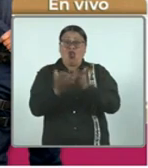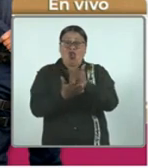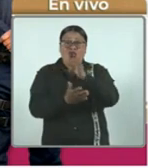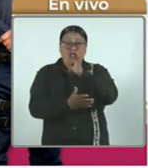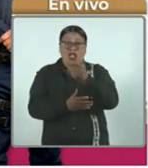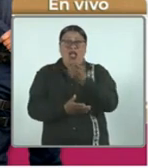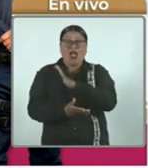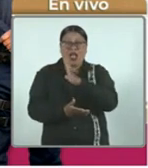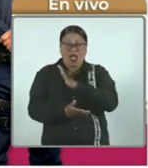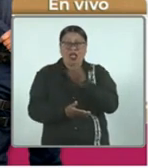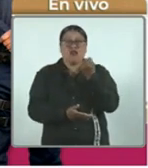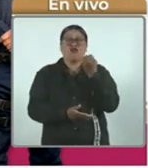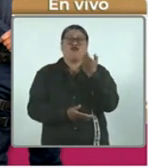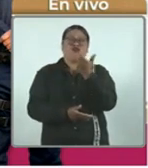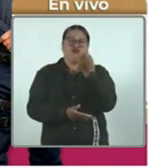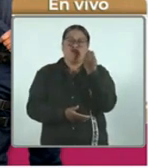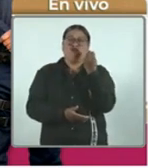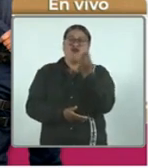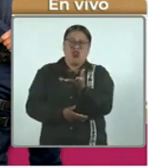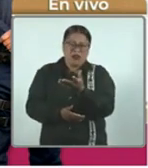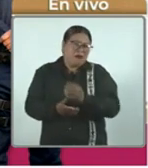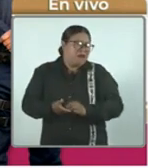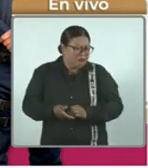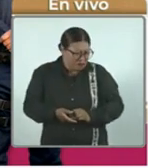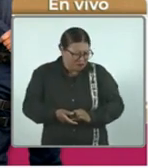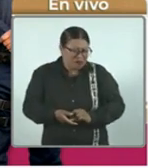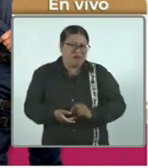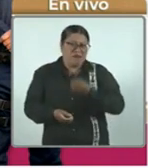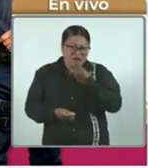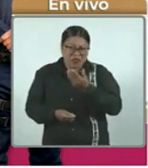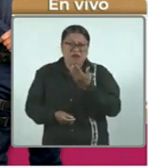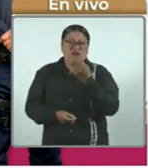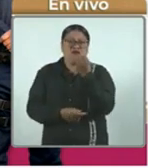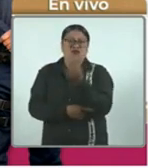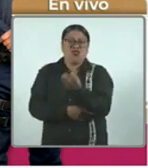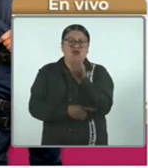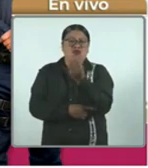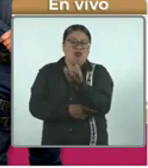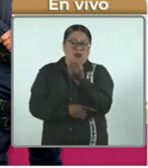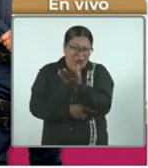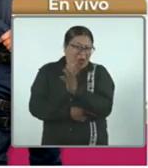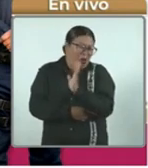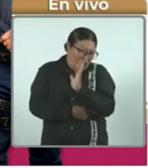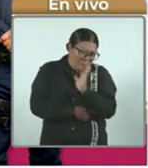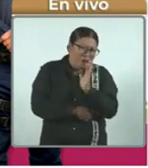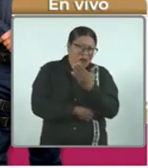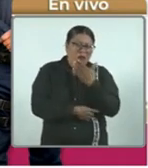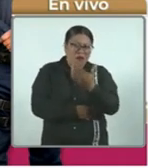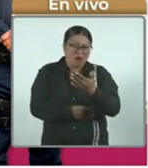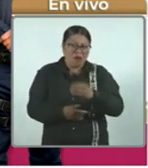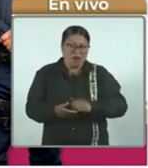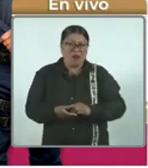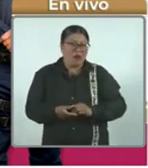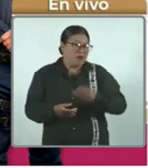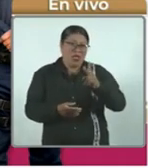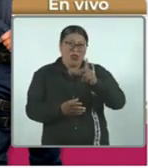un bono, pero está bien. Y bono, y bono, y bono, pero esto era un marco fuera de la